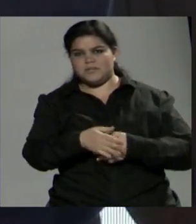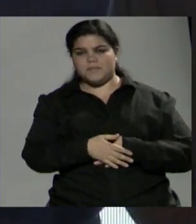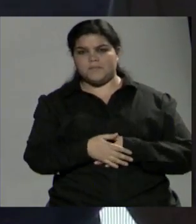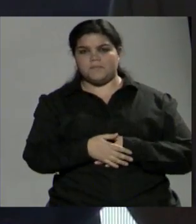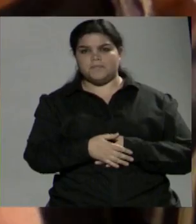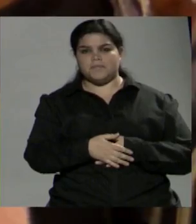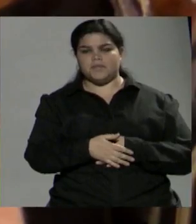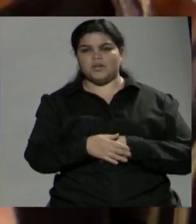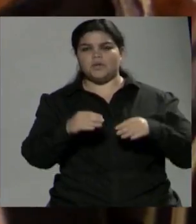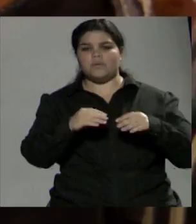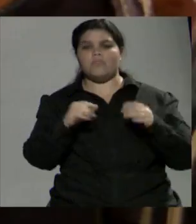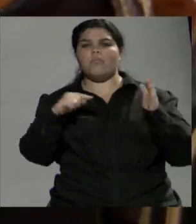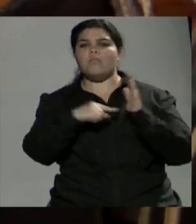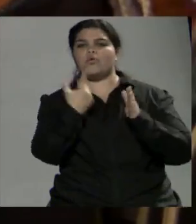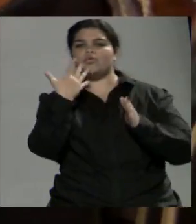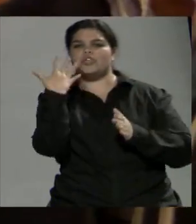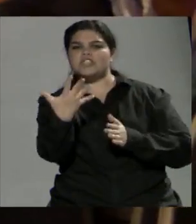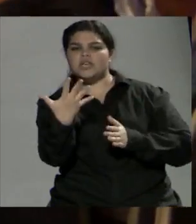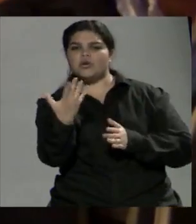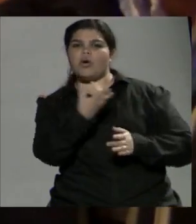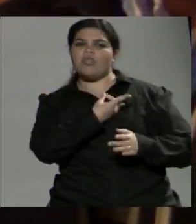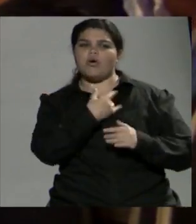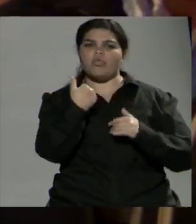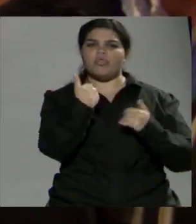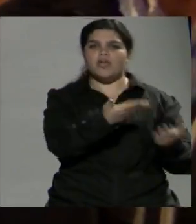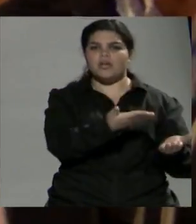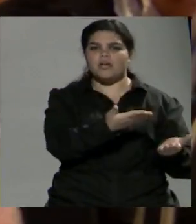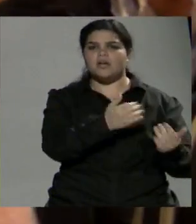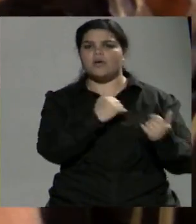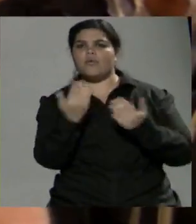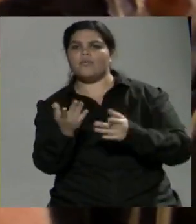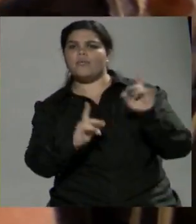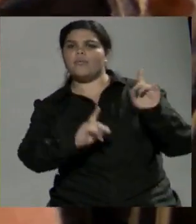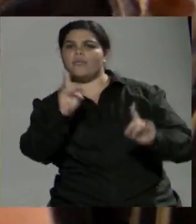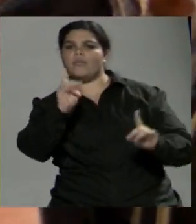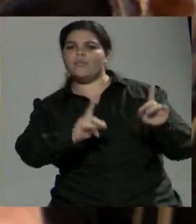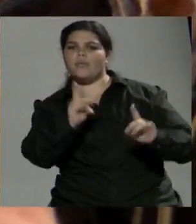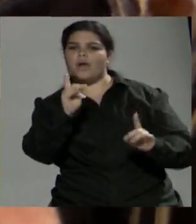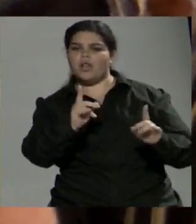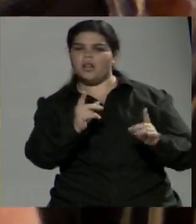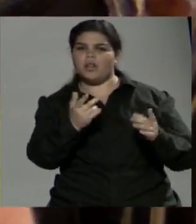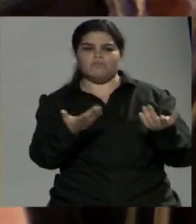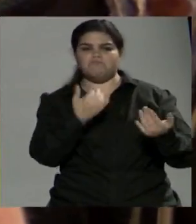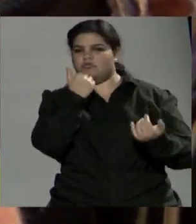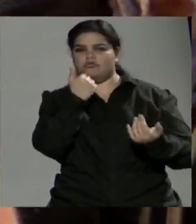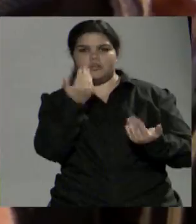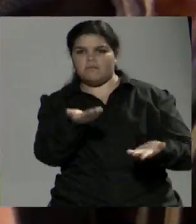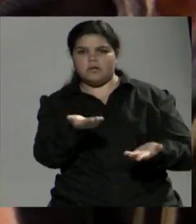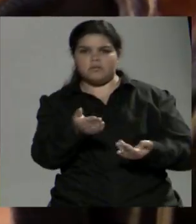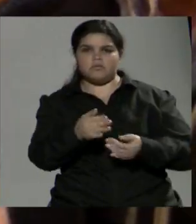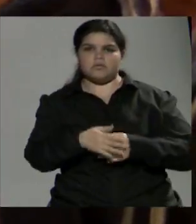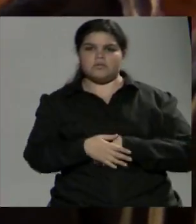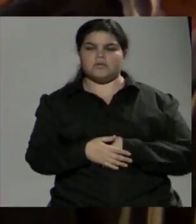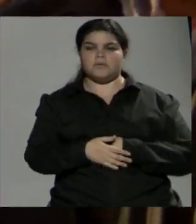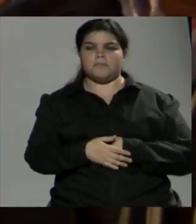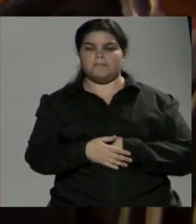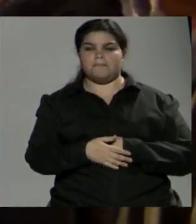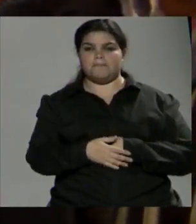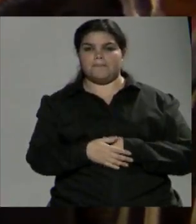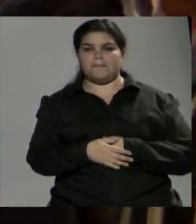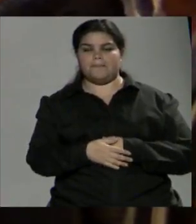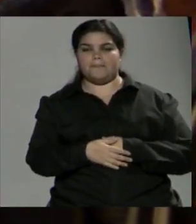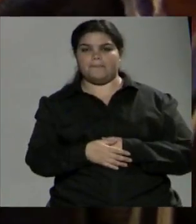días. Exacto. Es decir, que en última instancia acá ha habido una estrategia de marketing, una estrategia